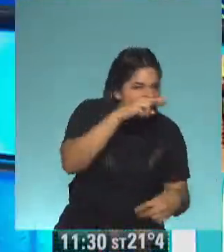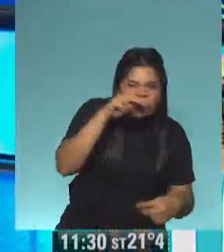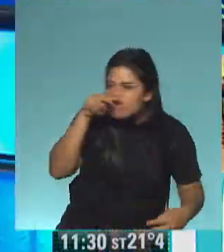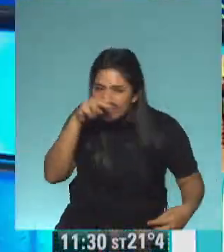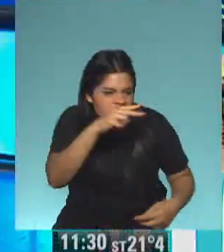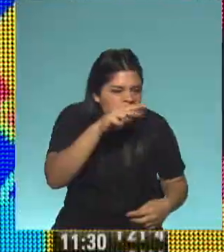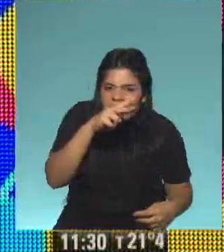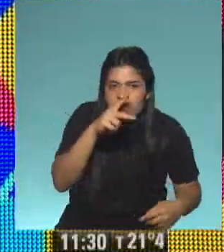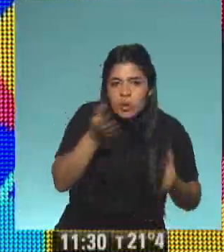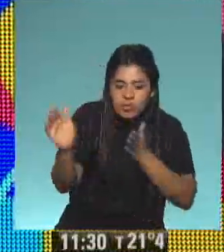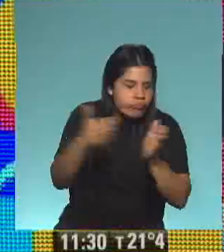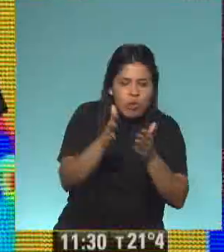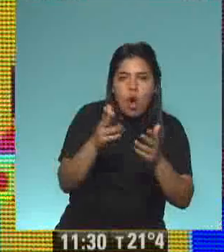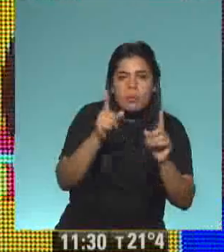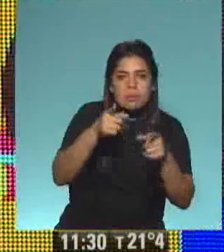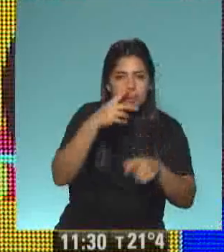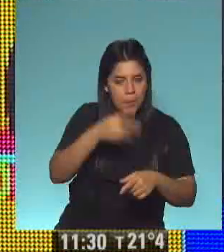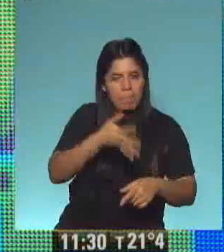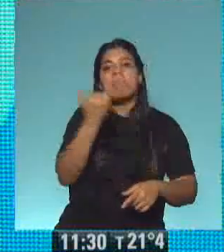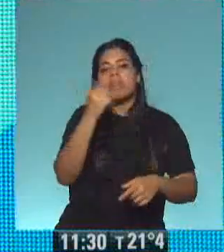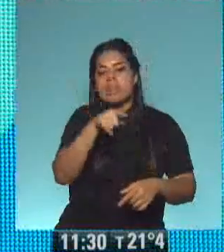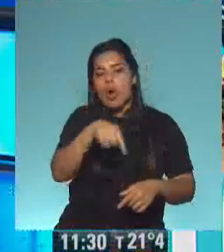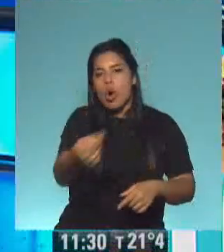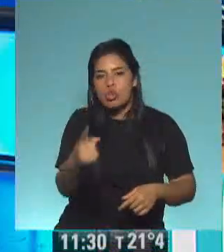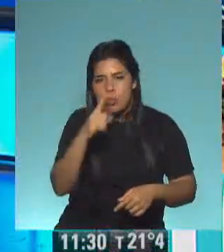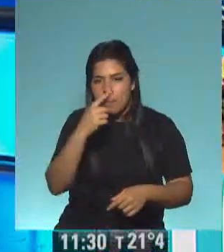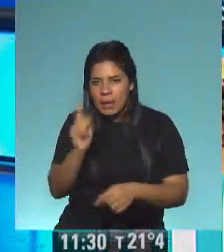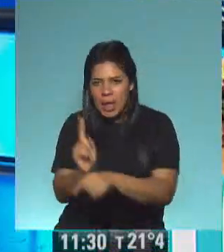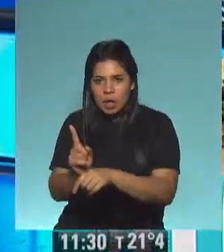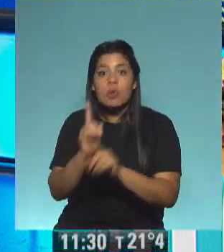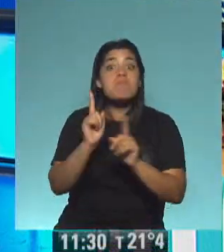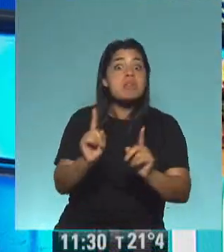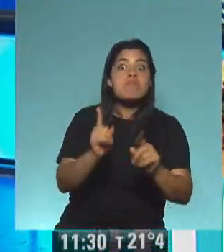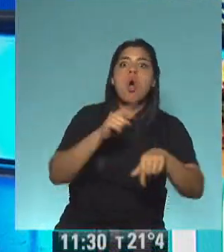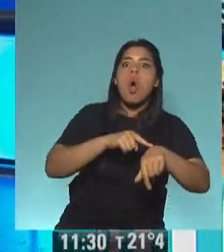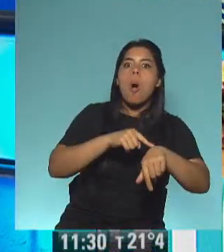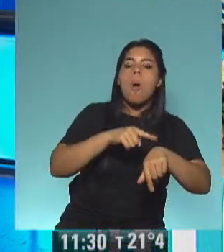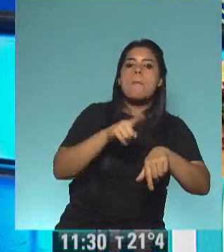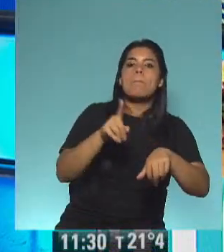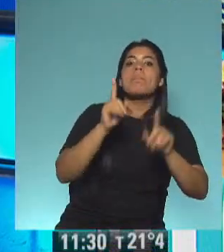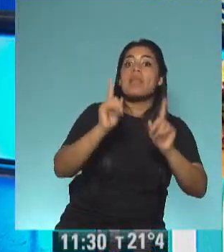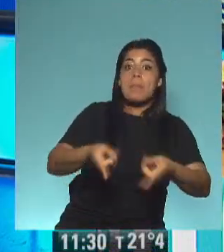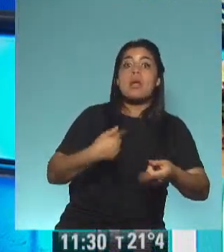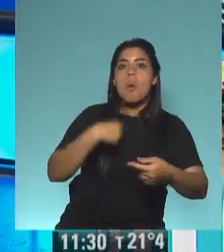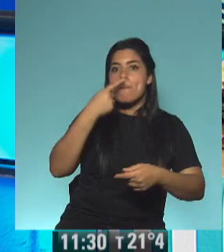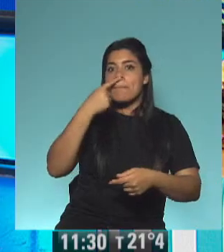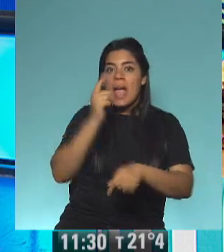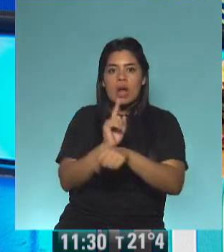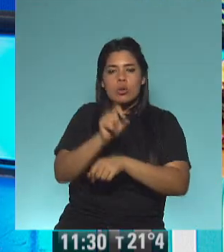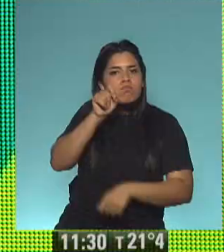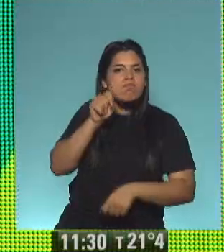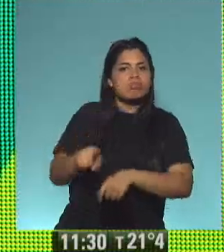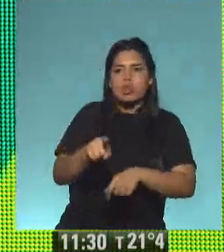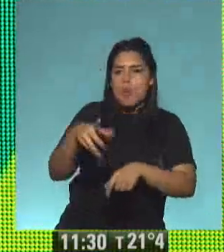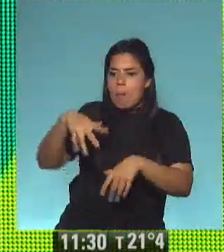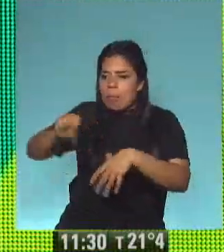guiarse. Exacto. Por eso tienen tan húmeda la nariz totalmente. Como esos perros rescatadores, como uno les hace oler algo y pueden a través de ese olor identificar el recorrido. Qué